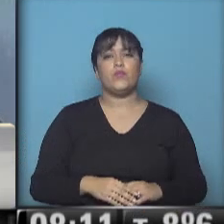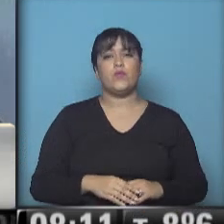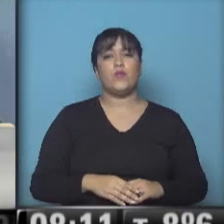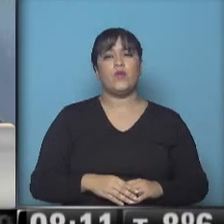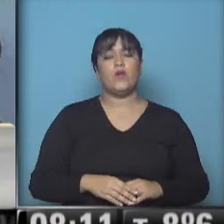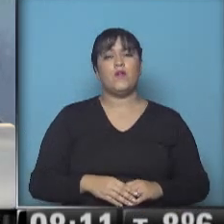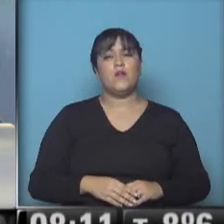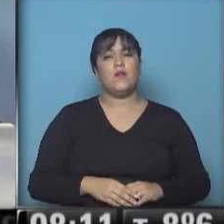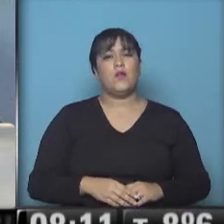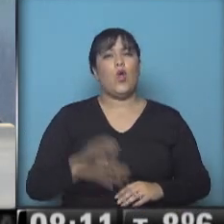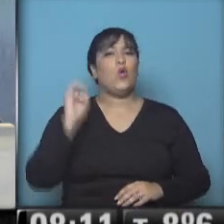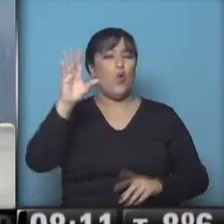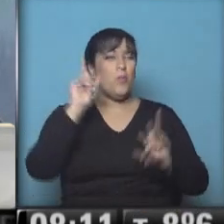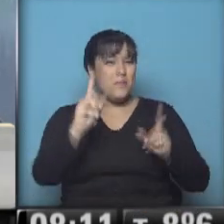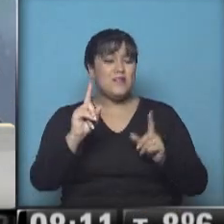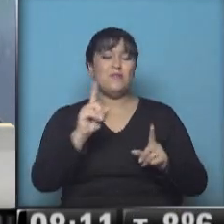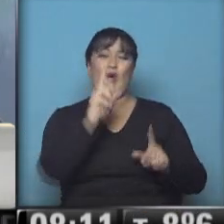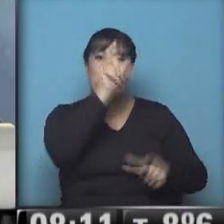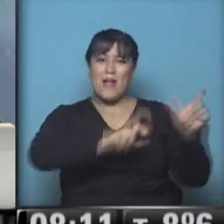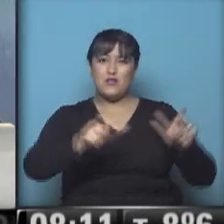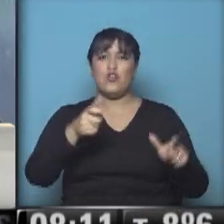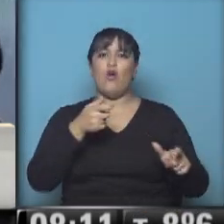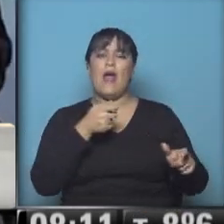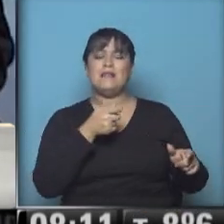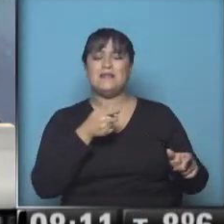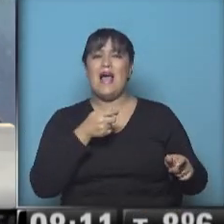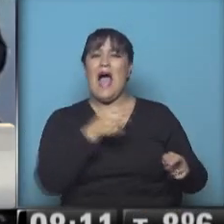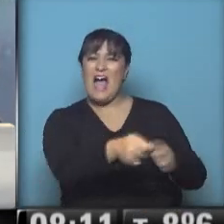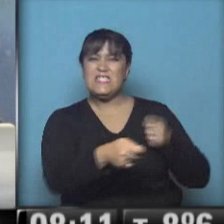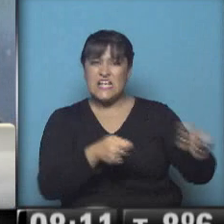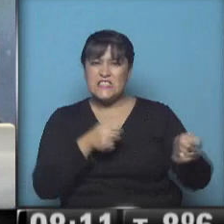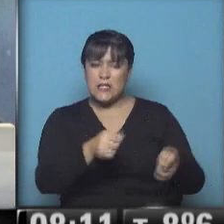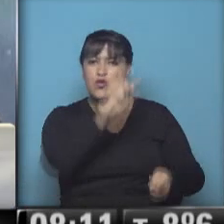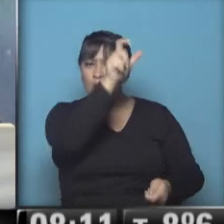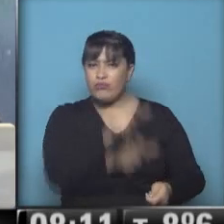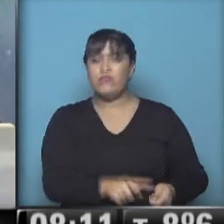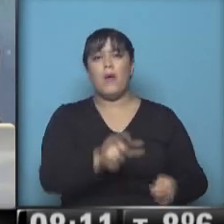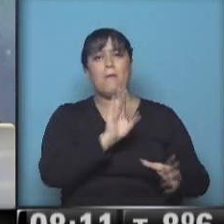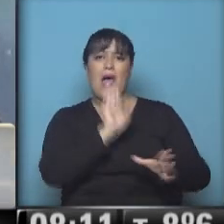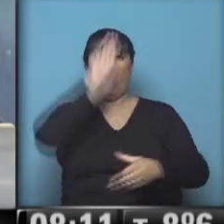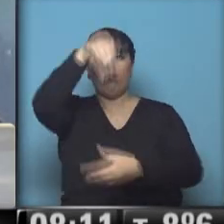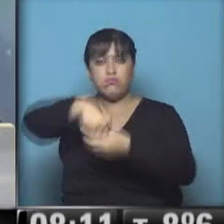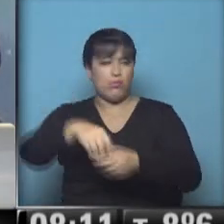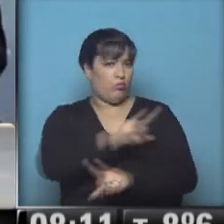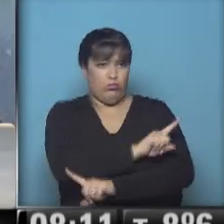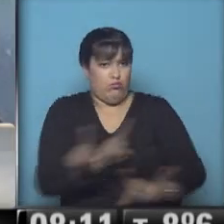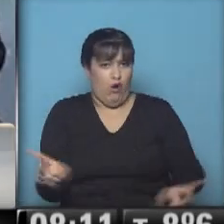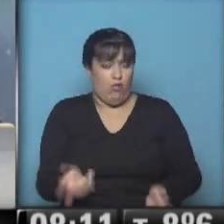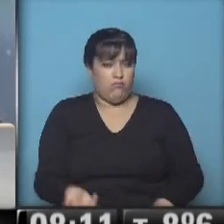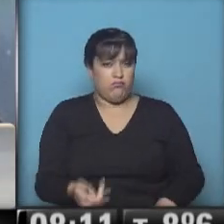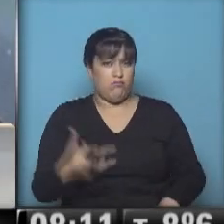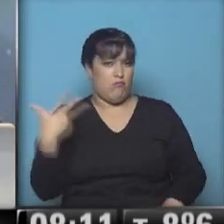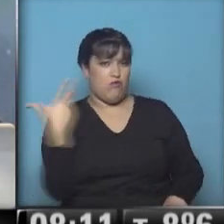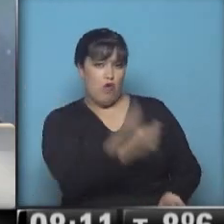estos asesinos eh ingresen en su estadio por lo tanto lo